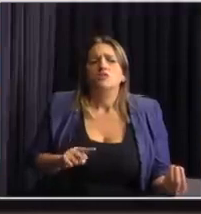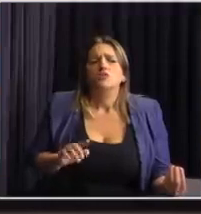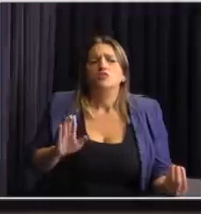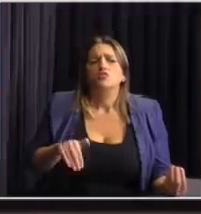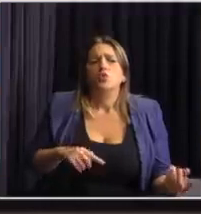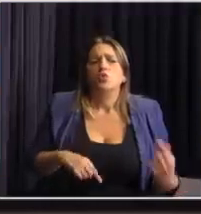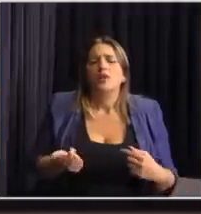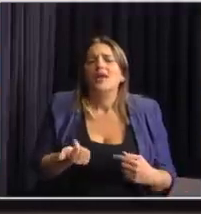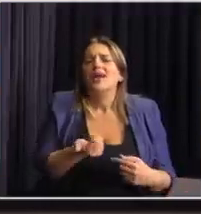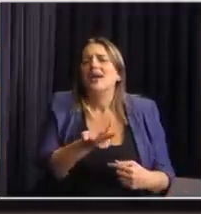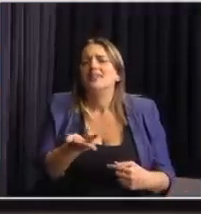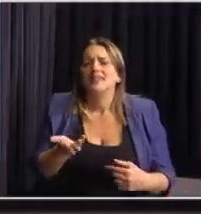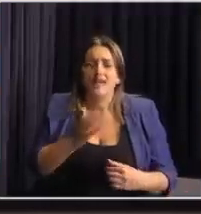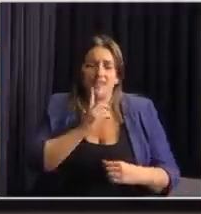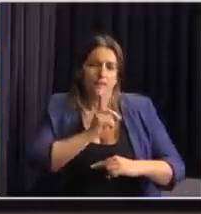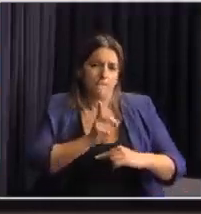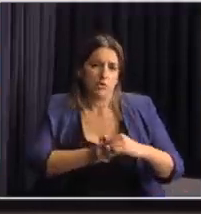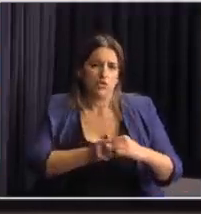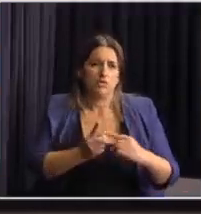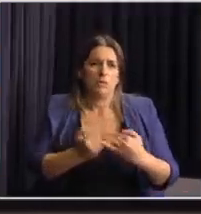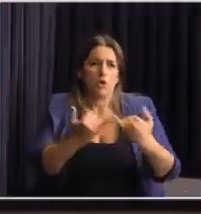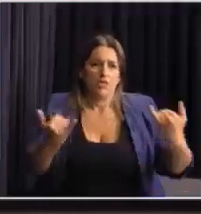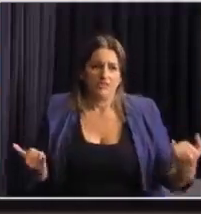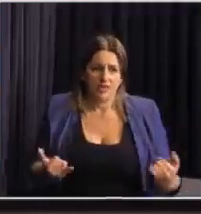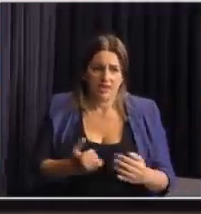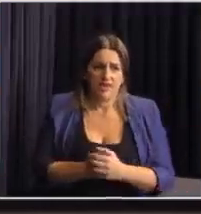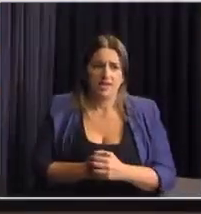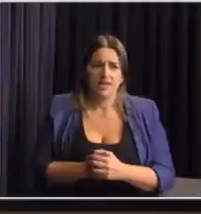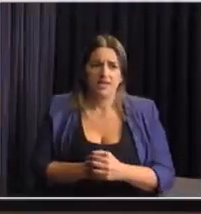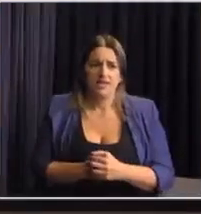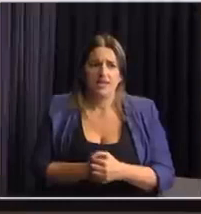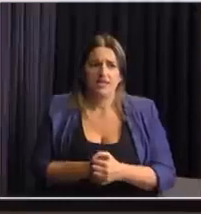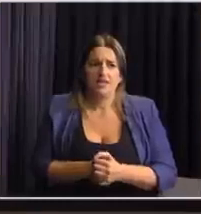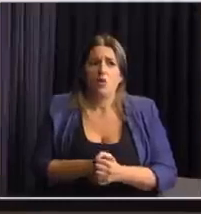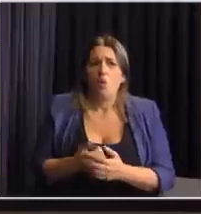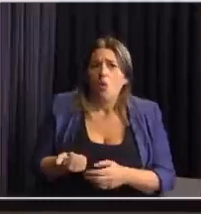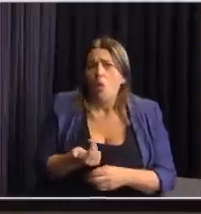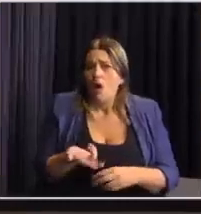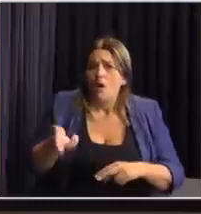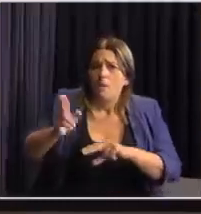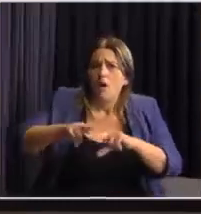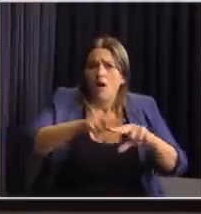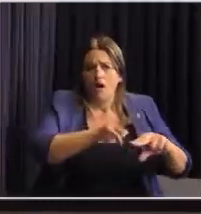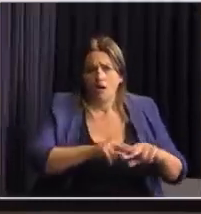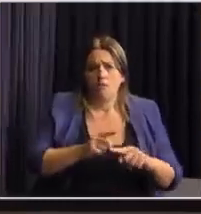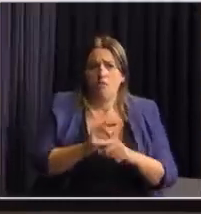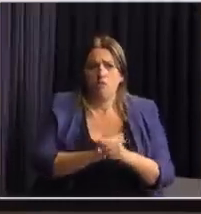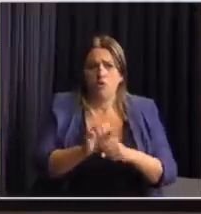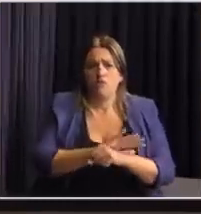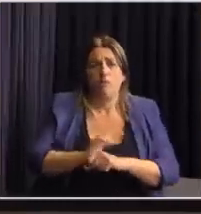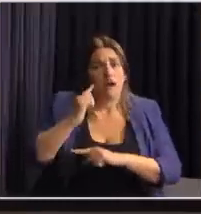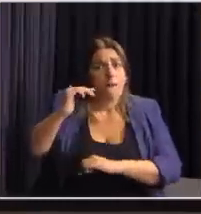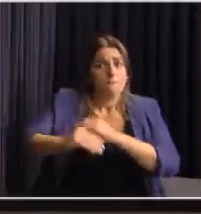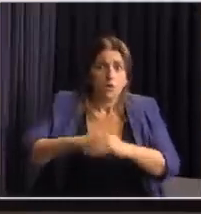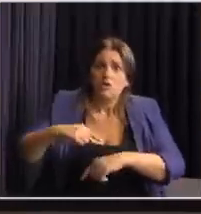a la cantidad de casos que se registran diariamente, también a las cantidades de fallecidos que hay, teniendo en cuenta que el proceso de vacunación